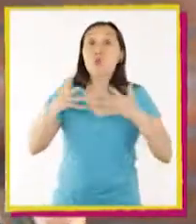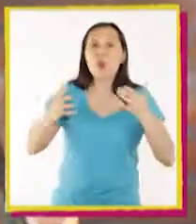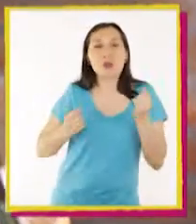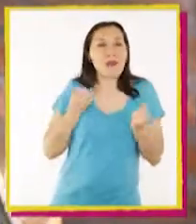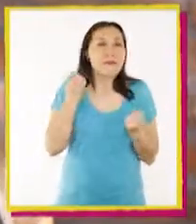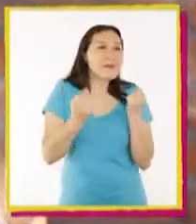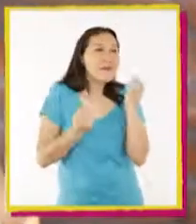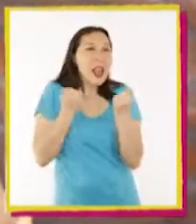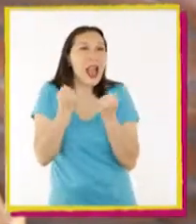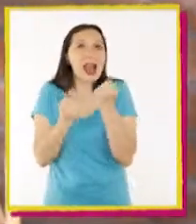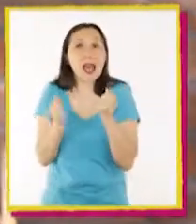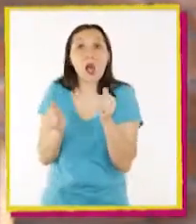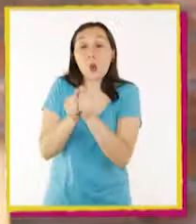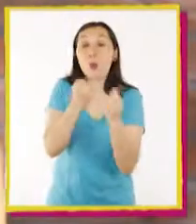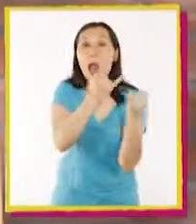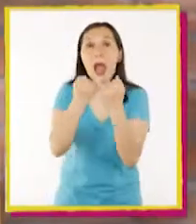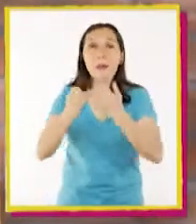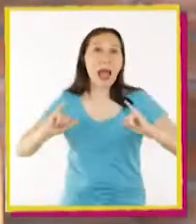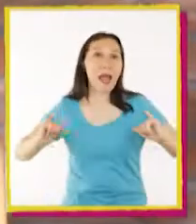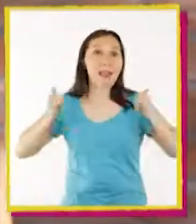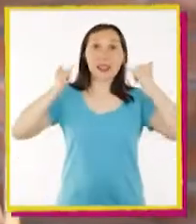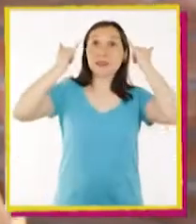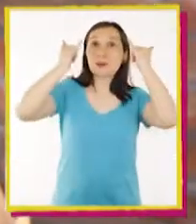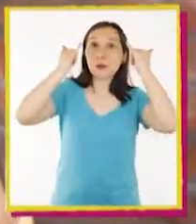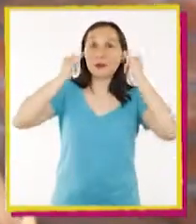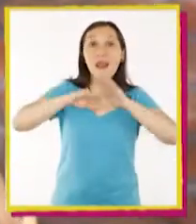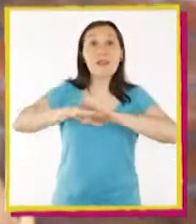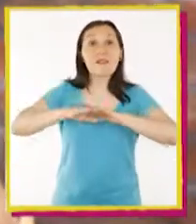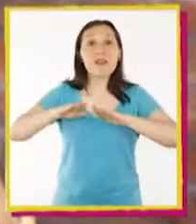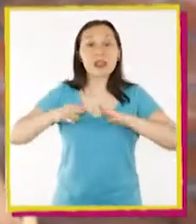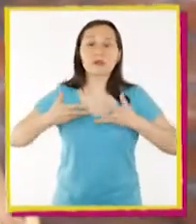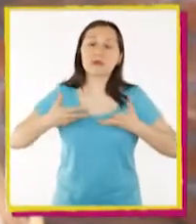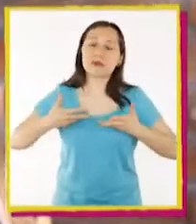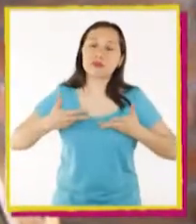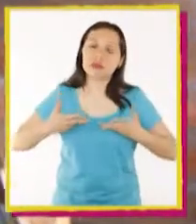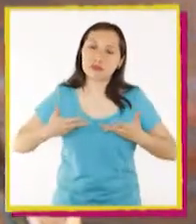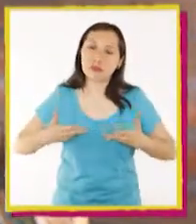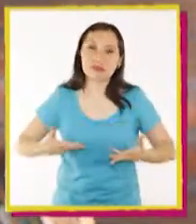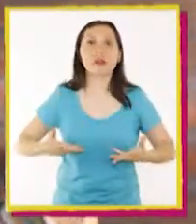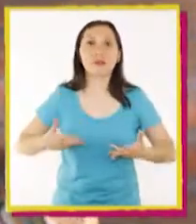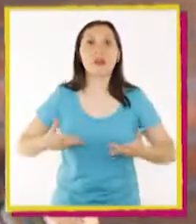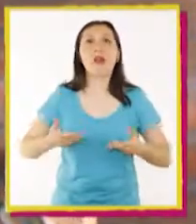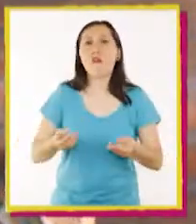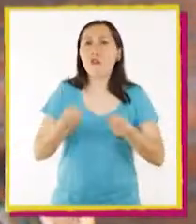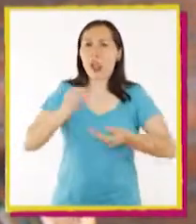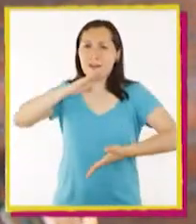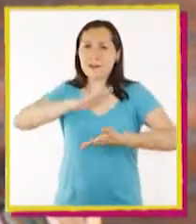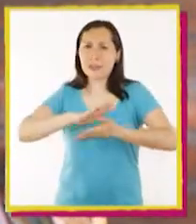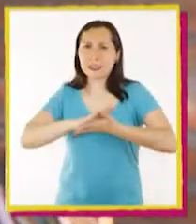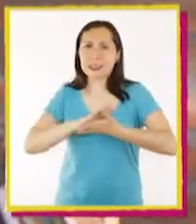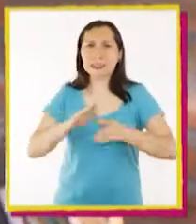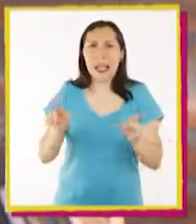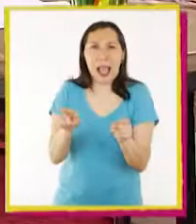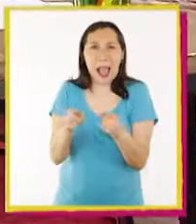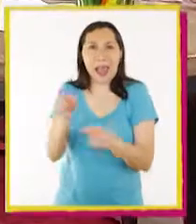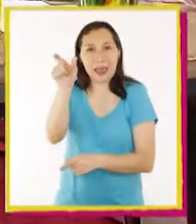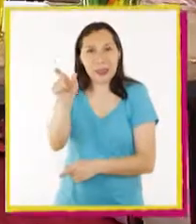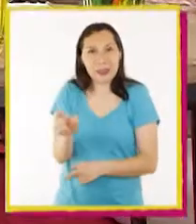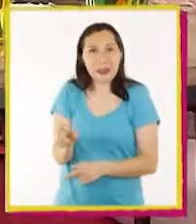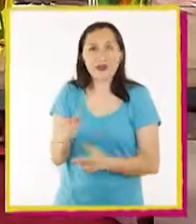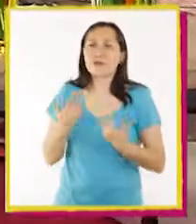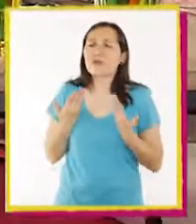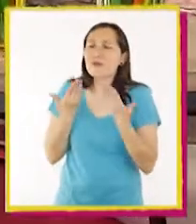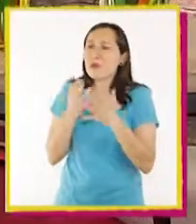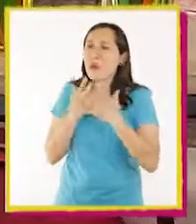Porque de tanto bailar y con tus amigos disfrutar, terminarás muy cansado, como buen festejado.